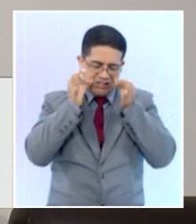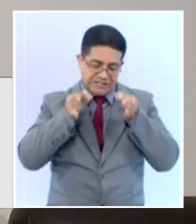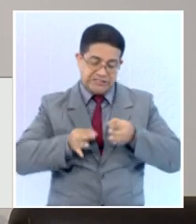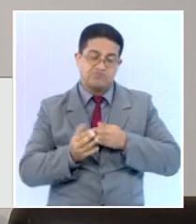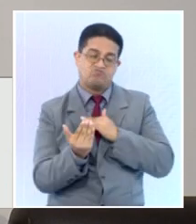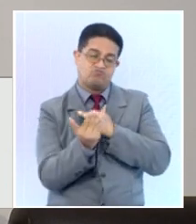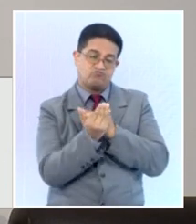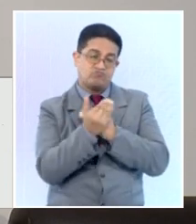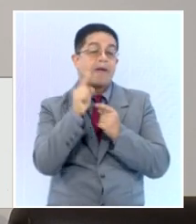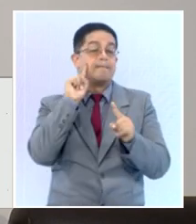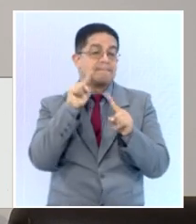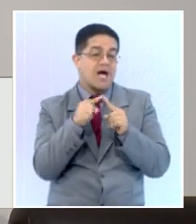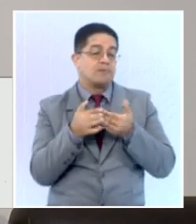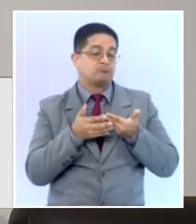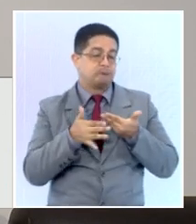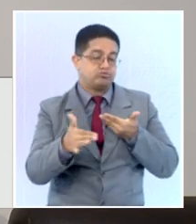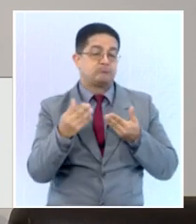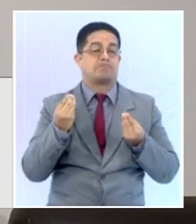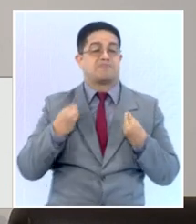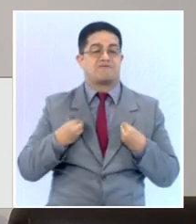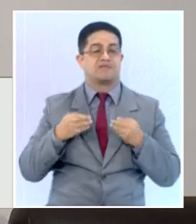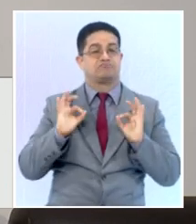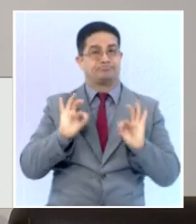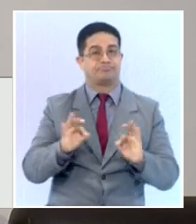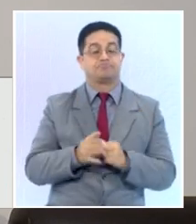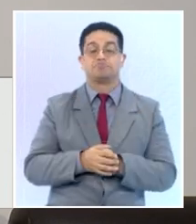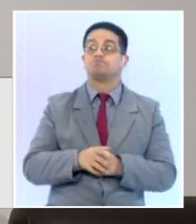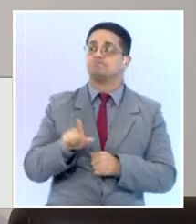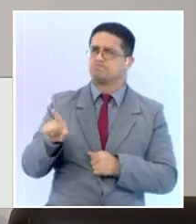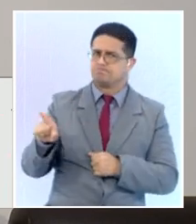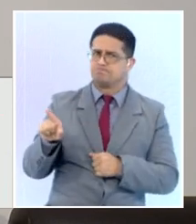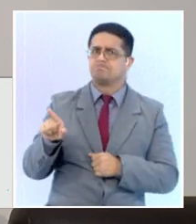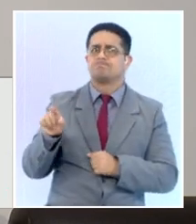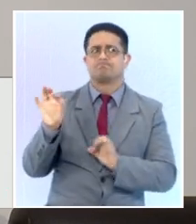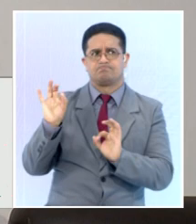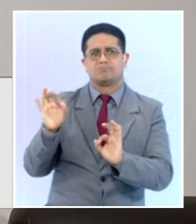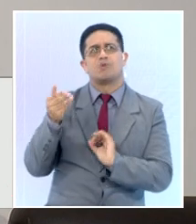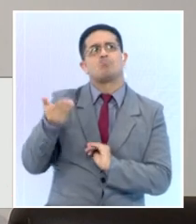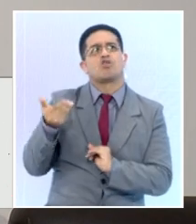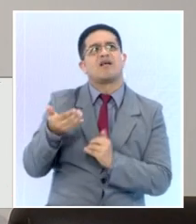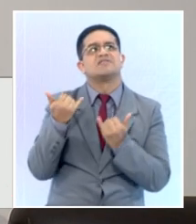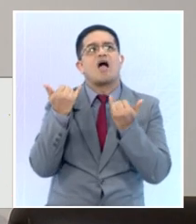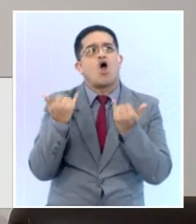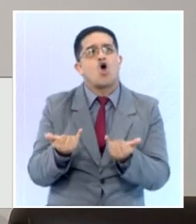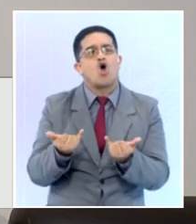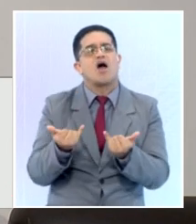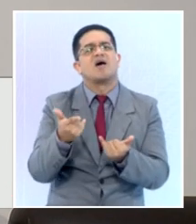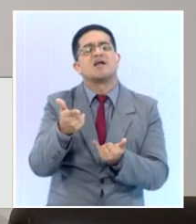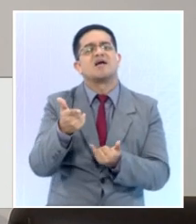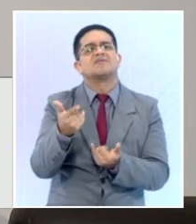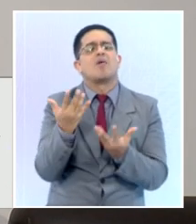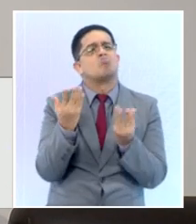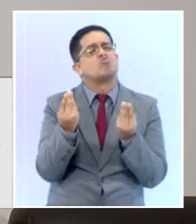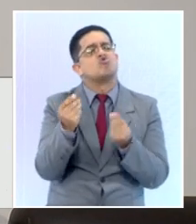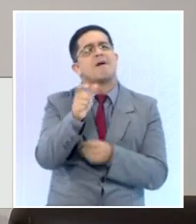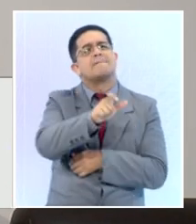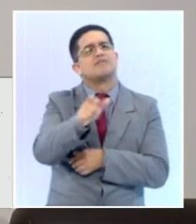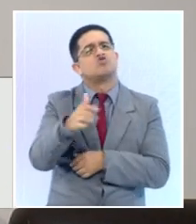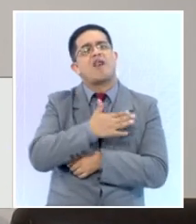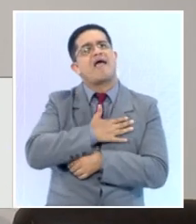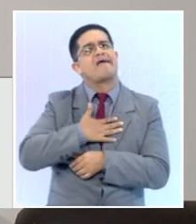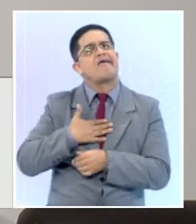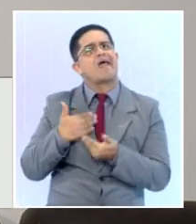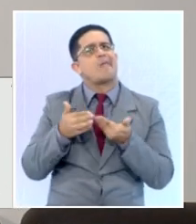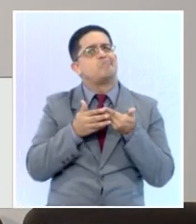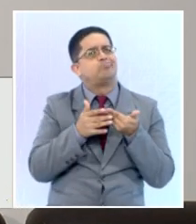longevidad maravillosa cobra mucha importancia eso sobre todo en este momento en el cual quizás muchos deseamos llegar